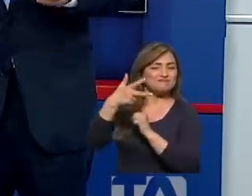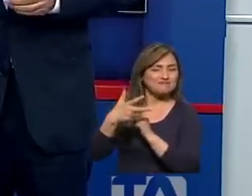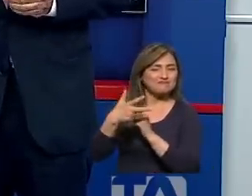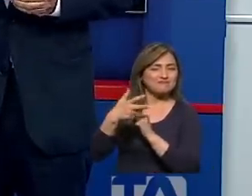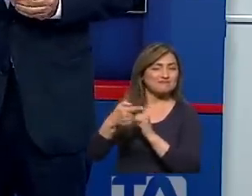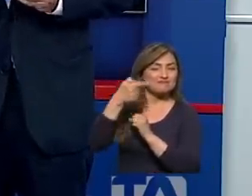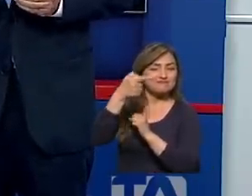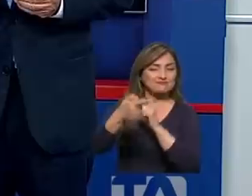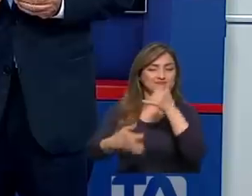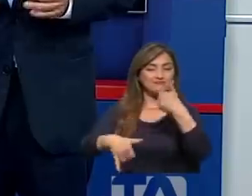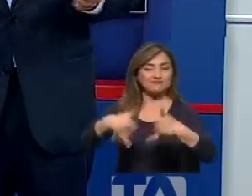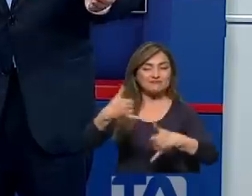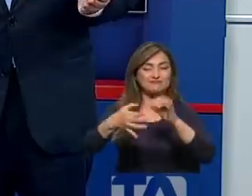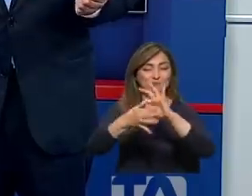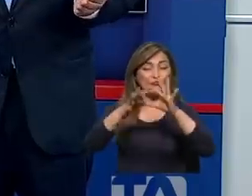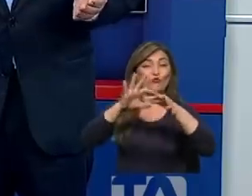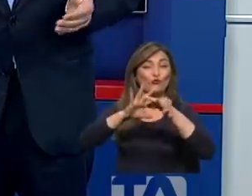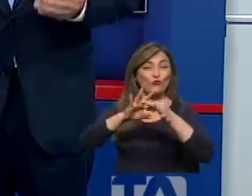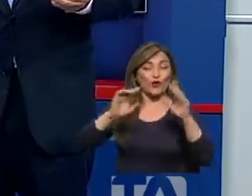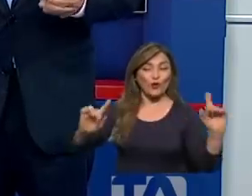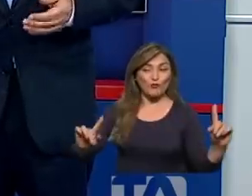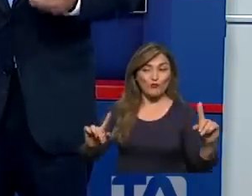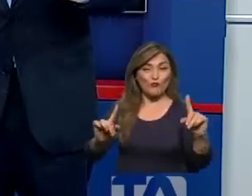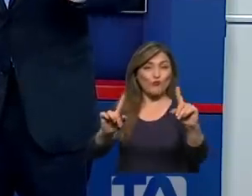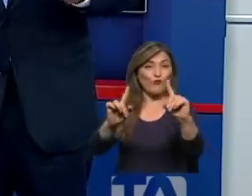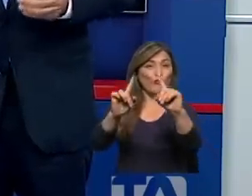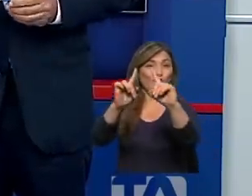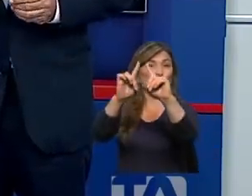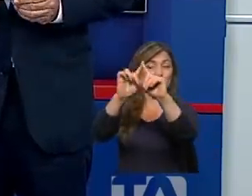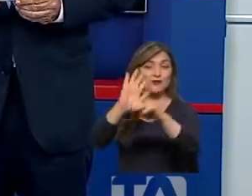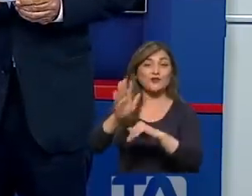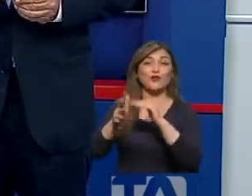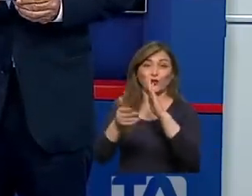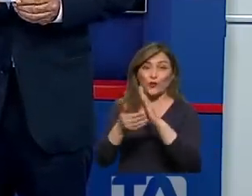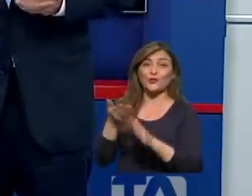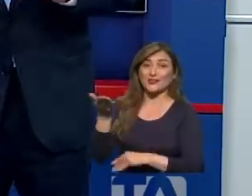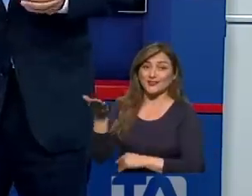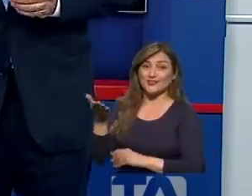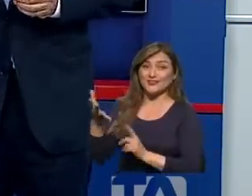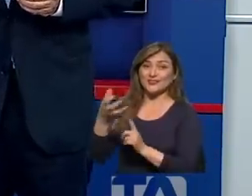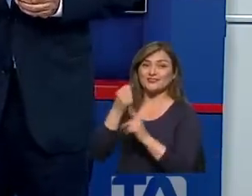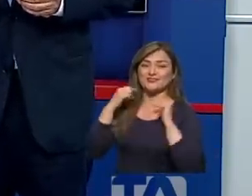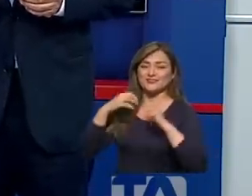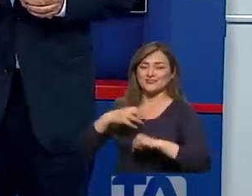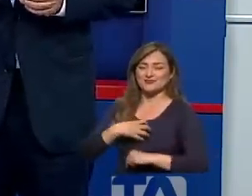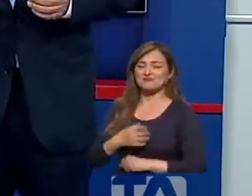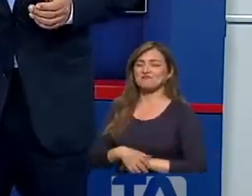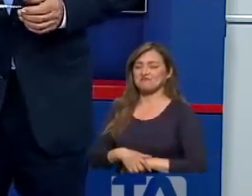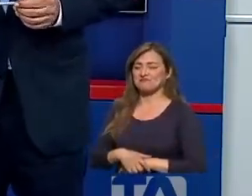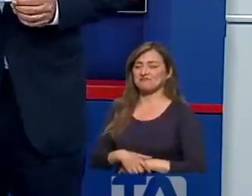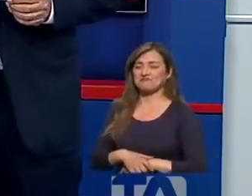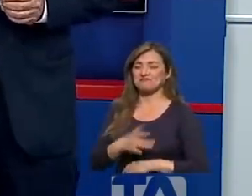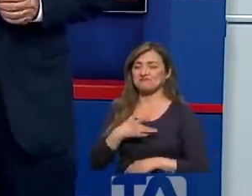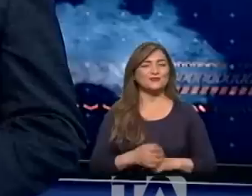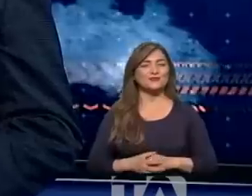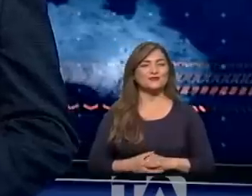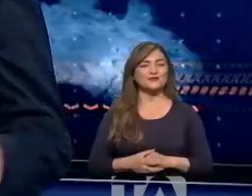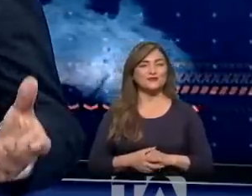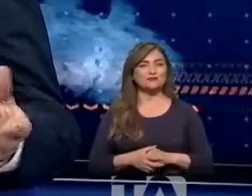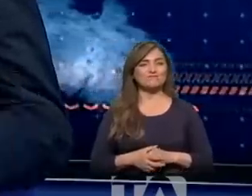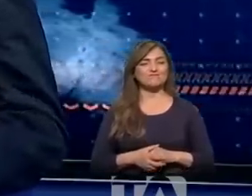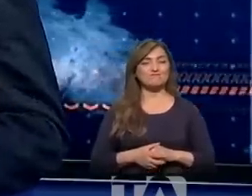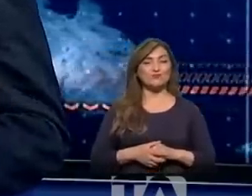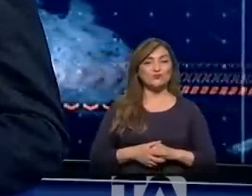los próximos Juegos Olímpicos en París, se pueda reeditar estas conquistas y estas alegrías.